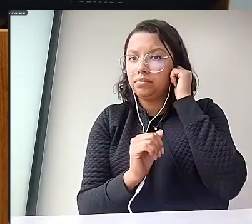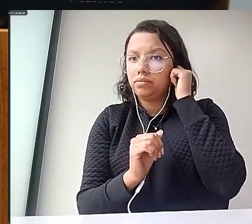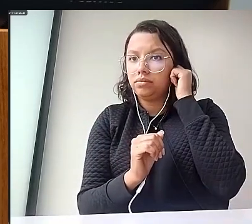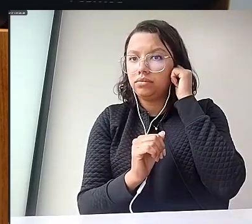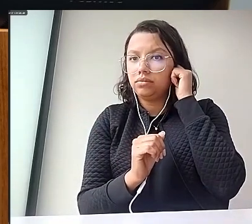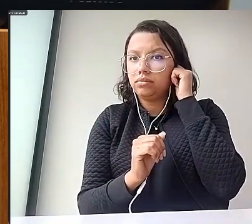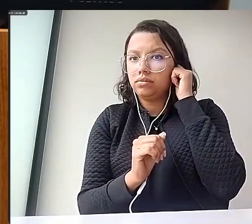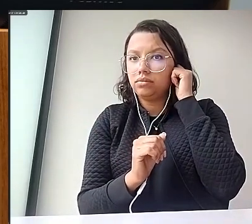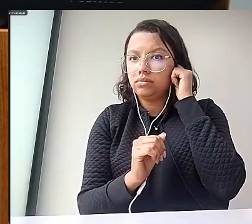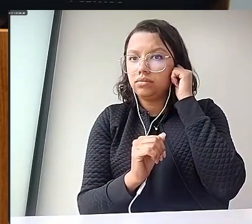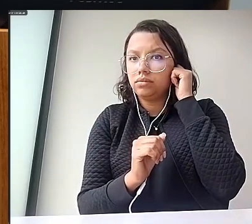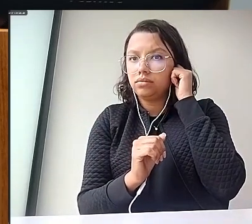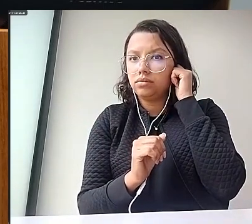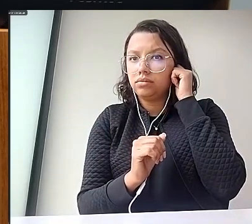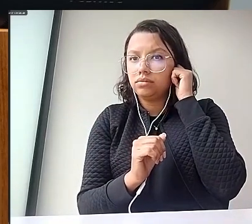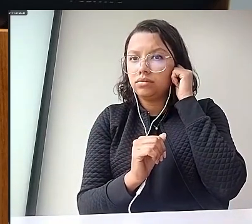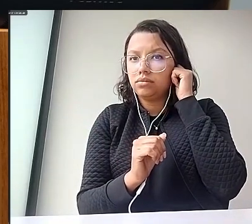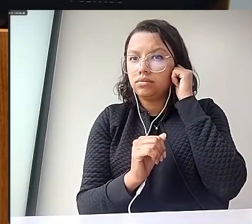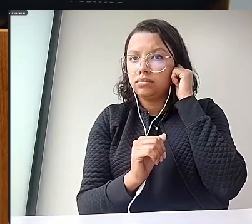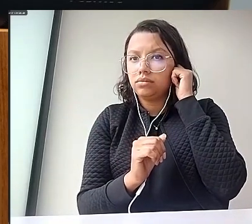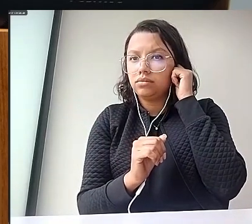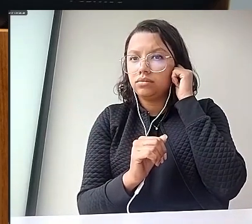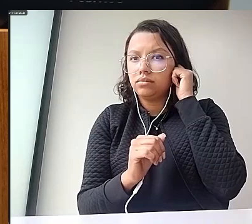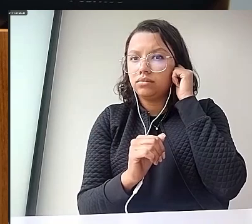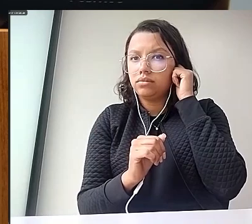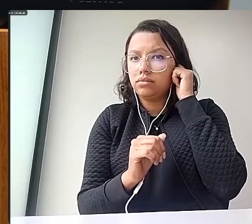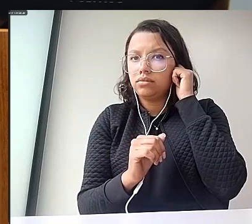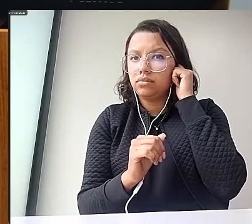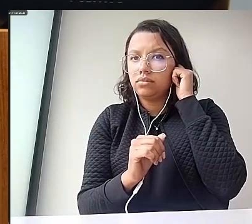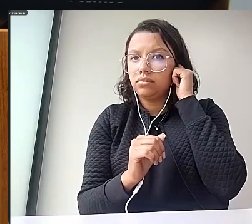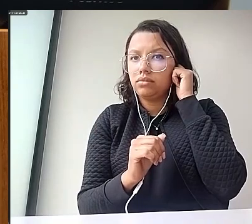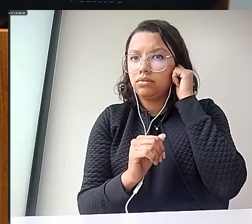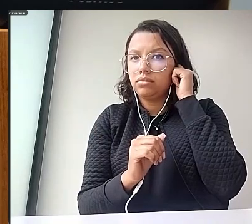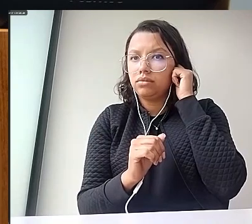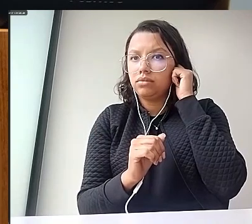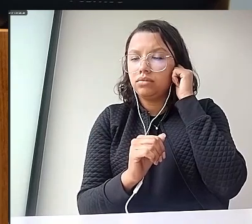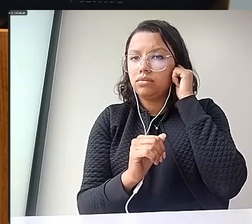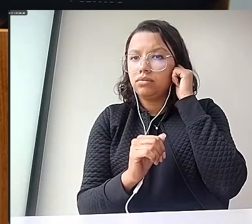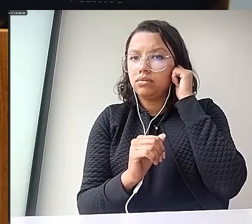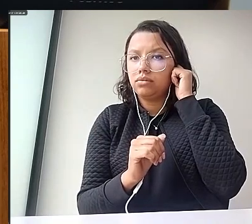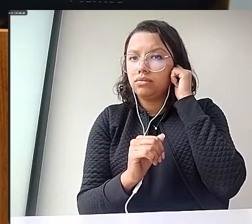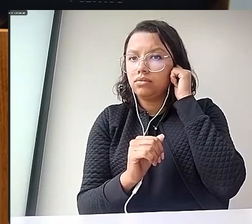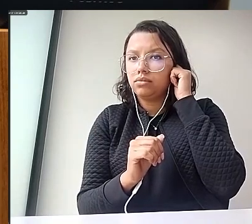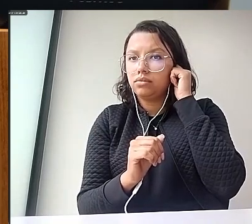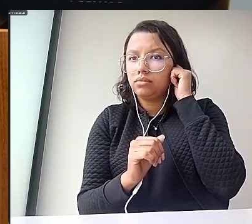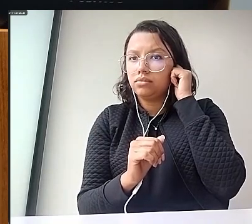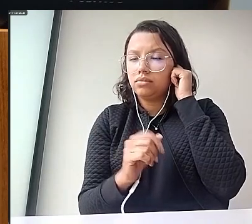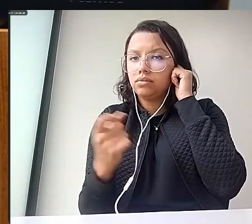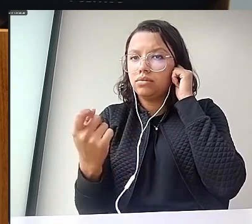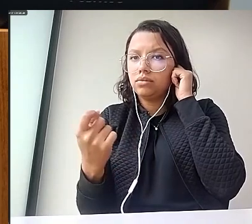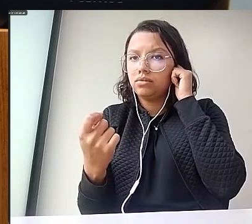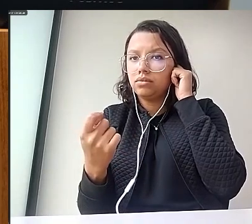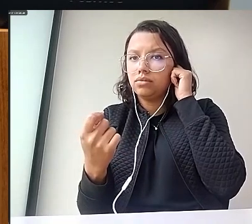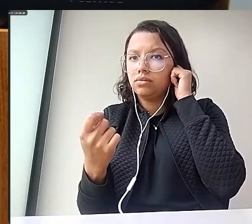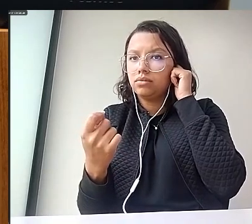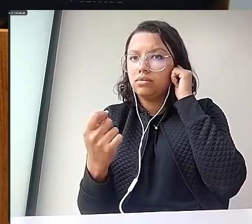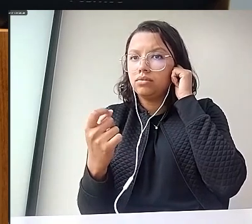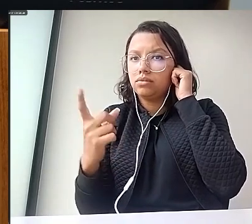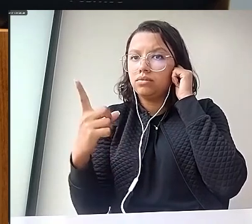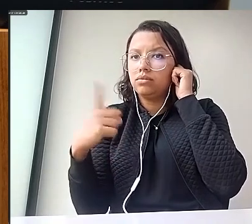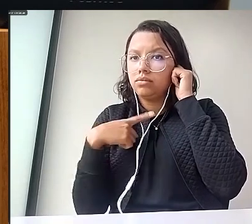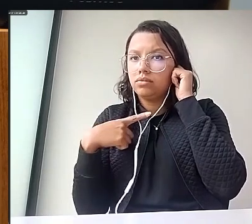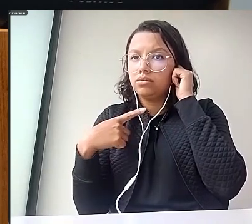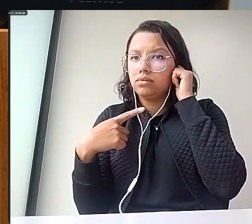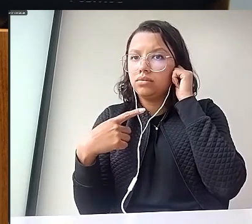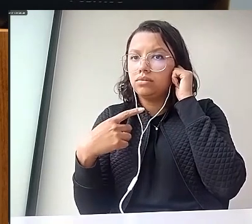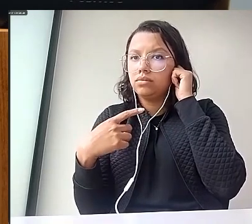etcétera, etcétera. De modo que, en fin, aún fijándose únicamente en los enunciados que dicen